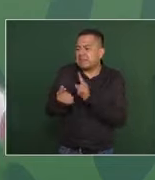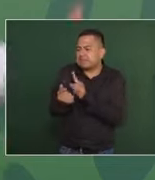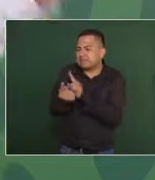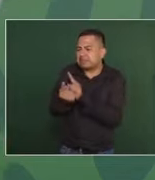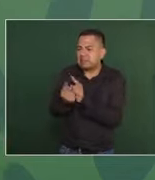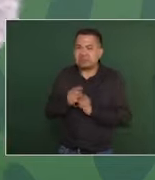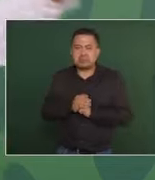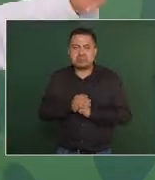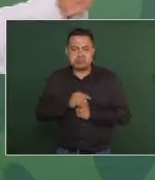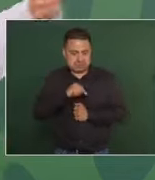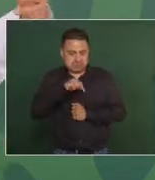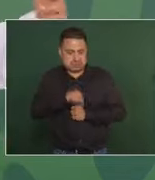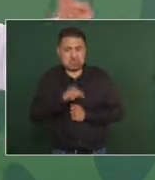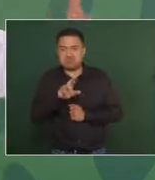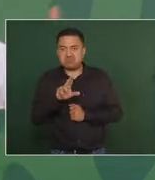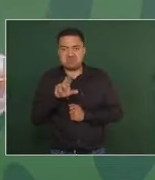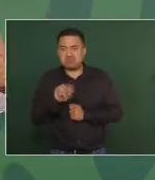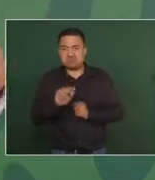Aquí no,